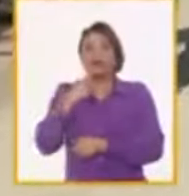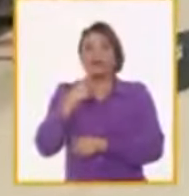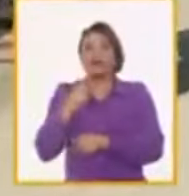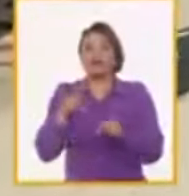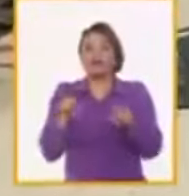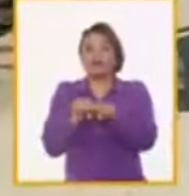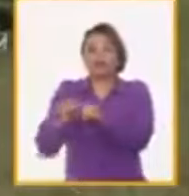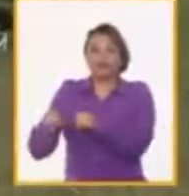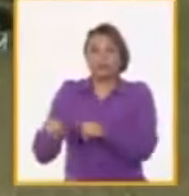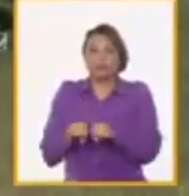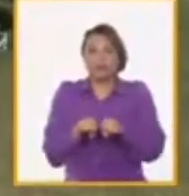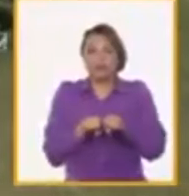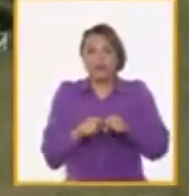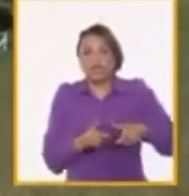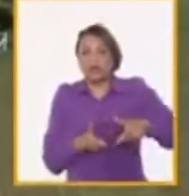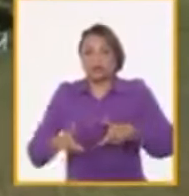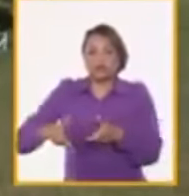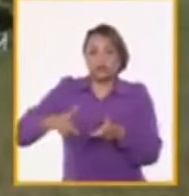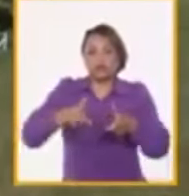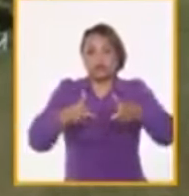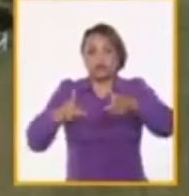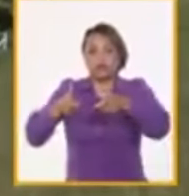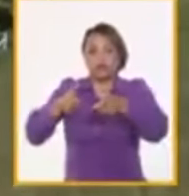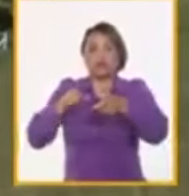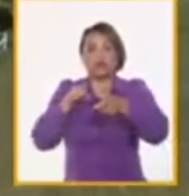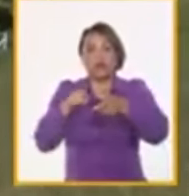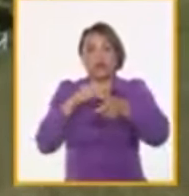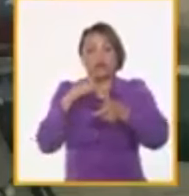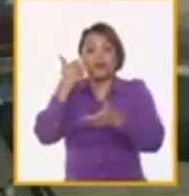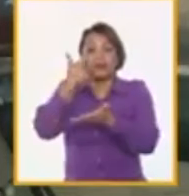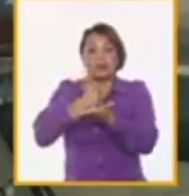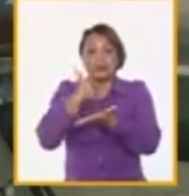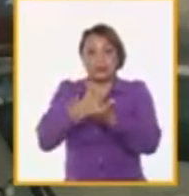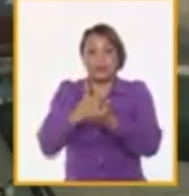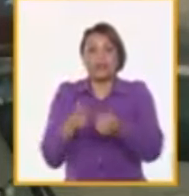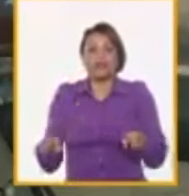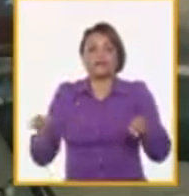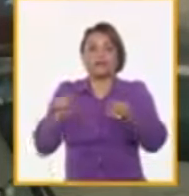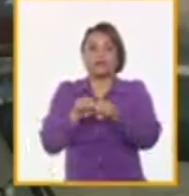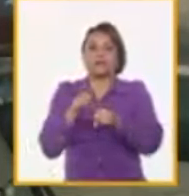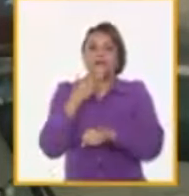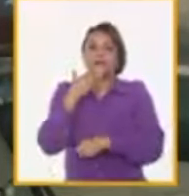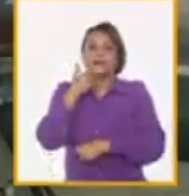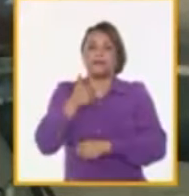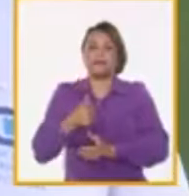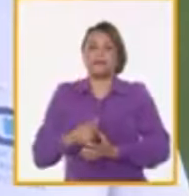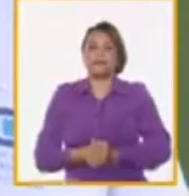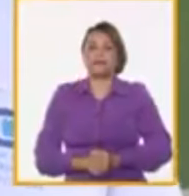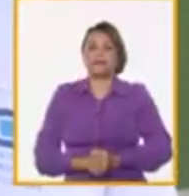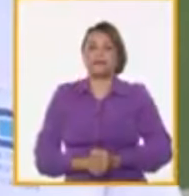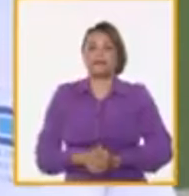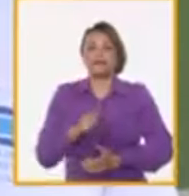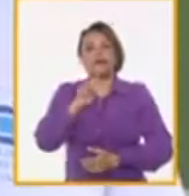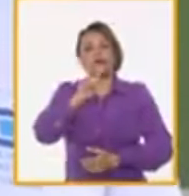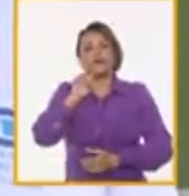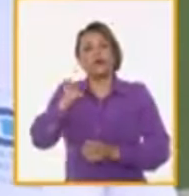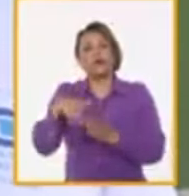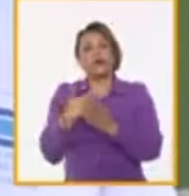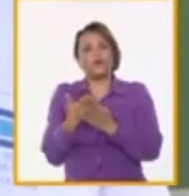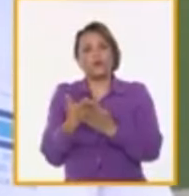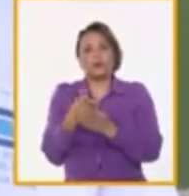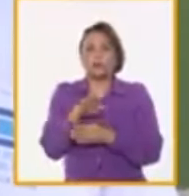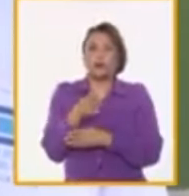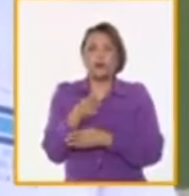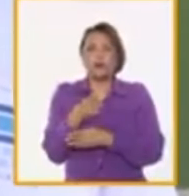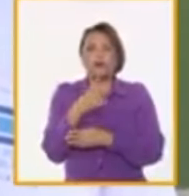conductora magistral Minerva Ochoita complementa la inversión. Hace dos días aproximadamente pudimos